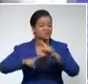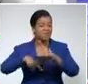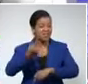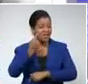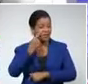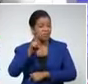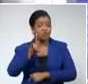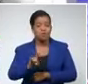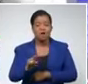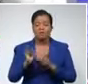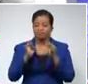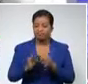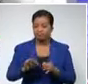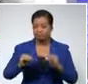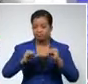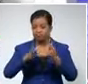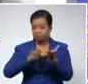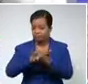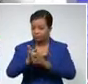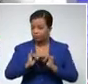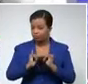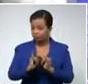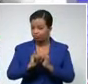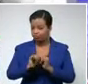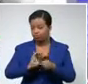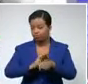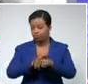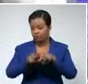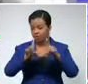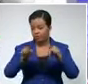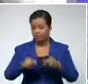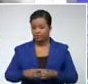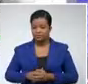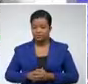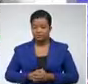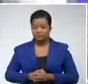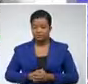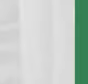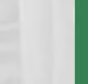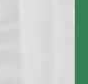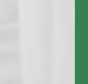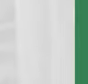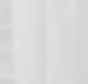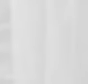a las 9 en punto para seguir contándoles aquí lo que hace Cuba por la salud de su pueblo. Muy buenos días.